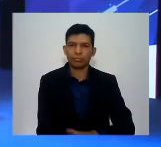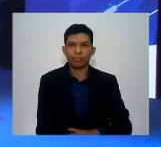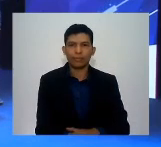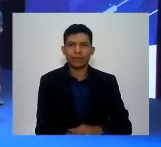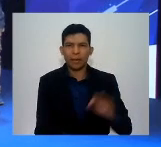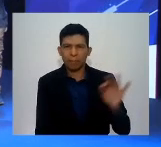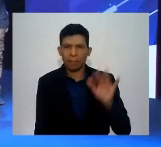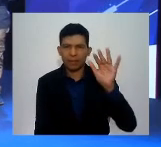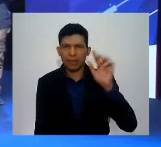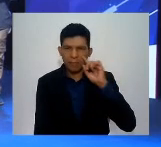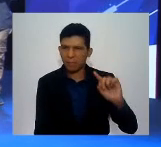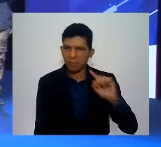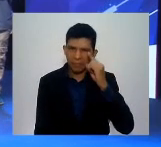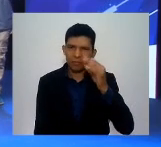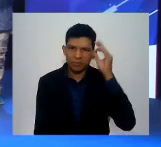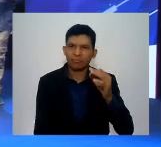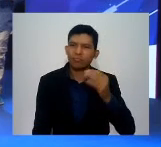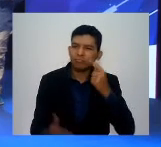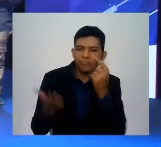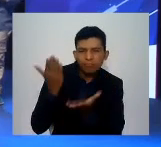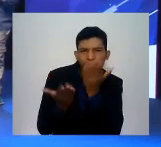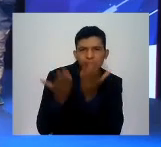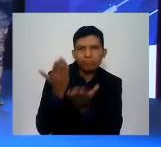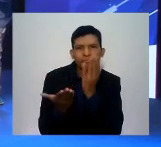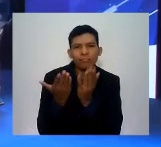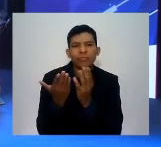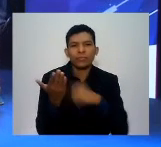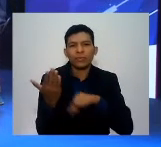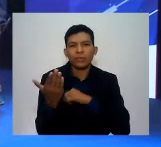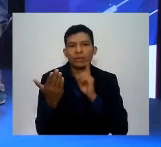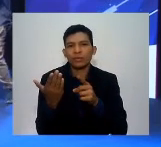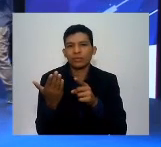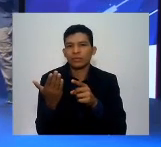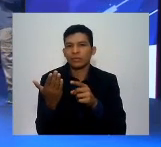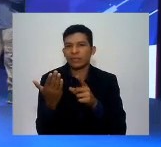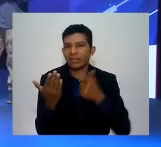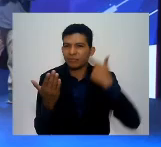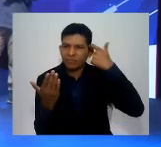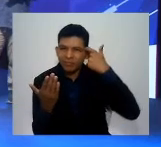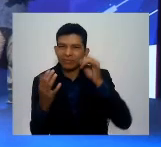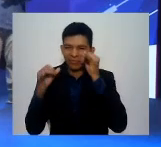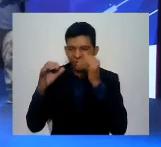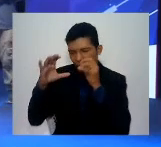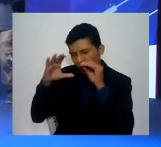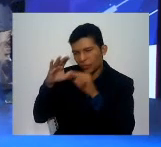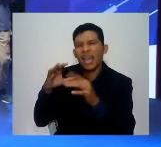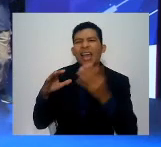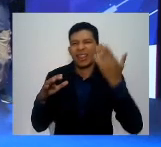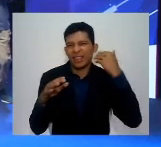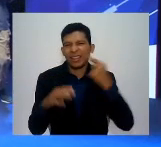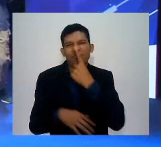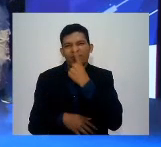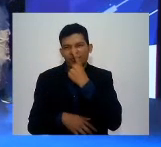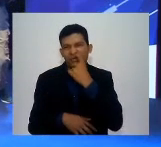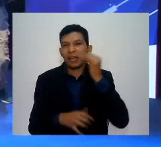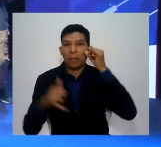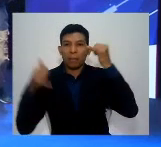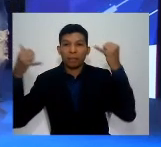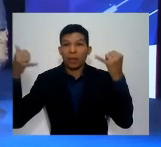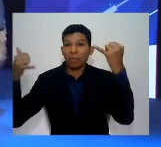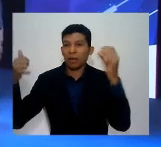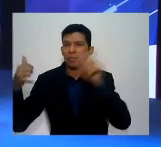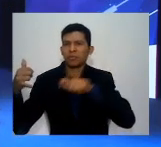temperatura por esa cantidad de esa longitud de onda que estamos emitiendo. Entonces, eso es lo que hacen esos dispositivos, miden esa emisión de